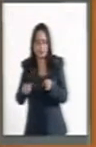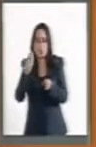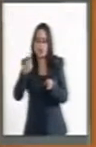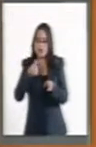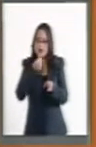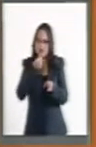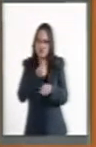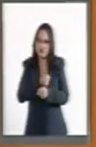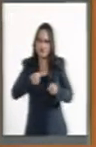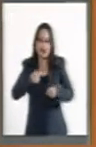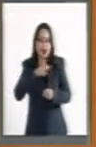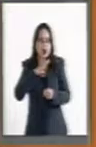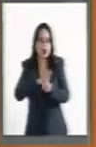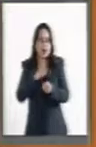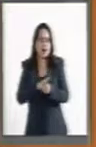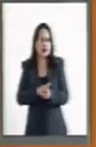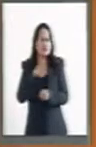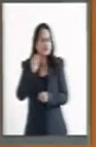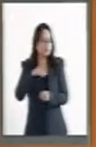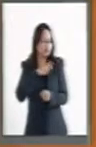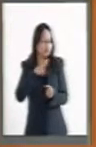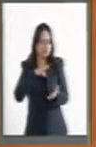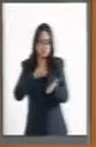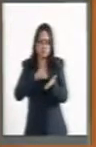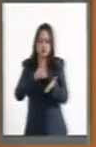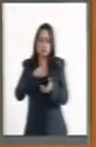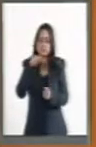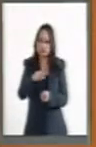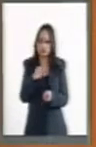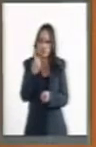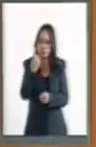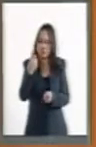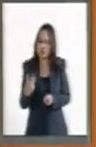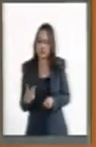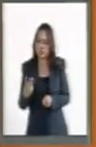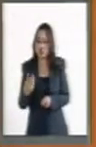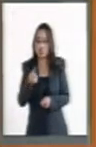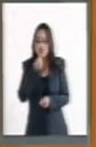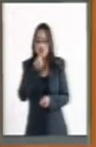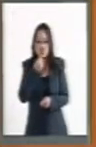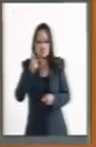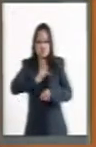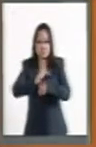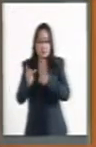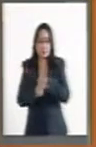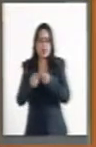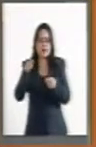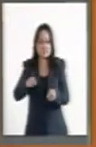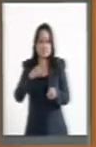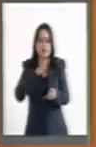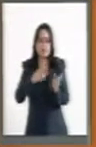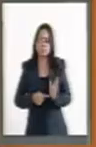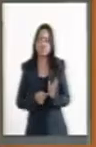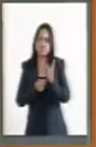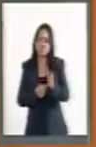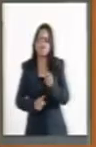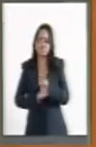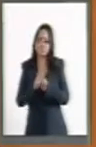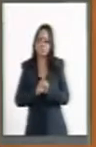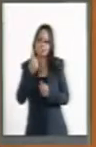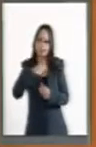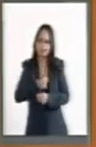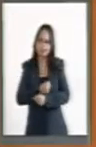también la prevalencia es muy alta. Más de un tercio de los niños de este país presentan problemas